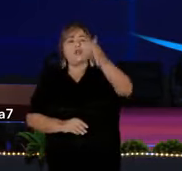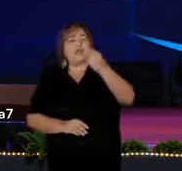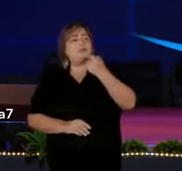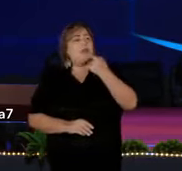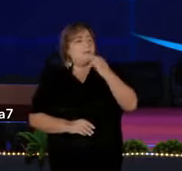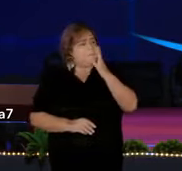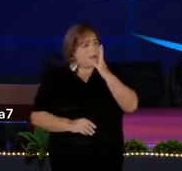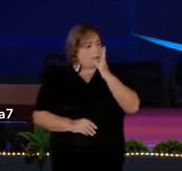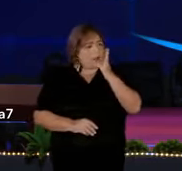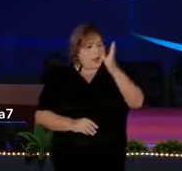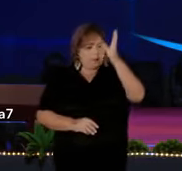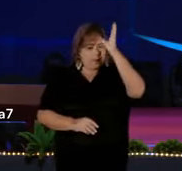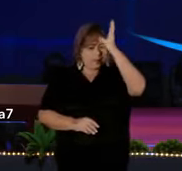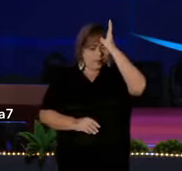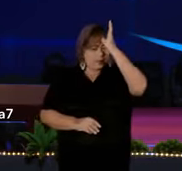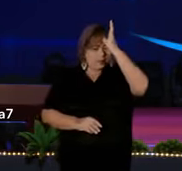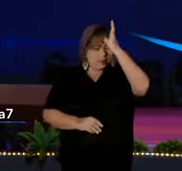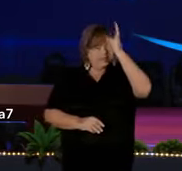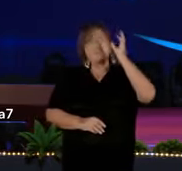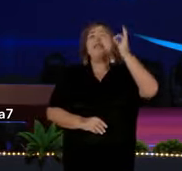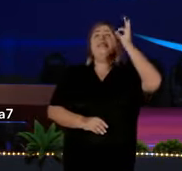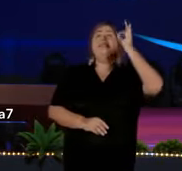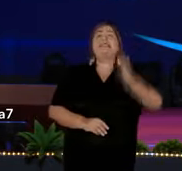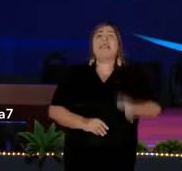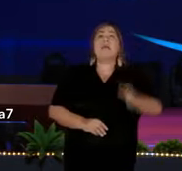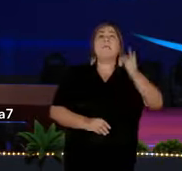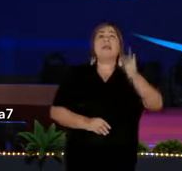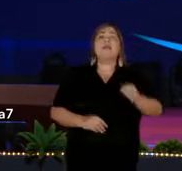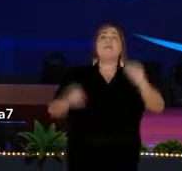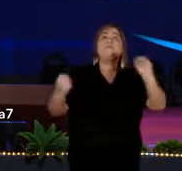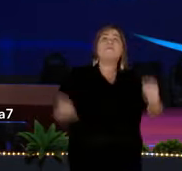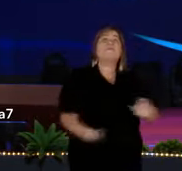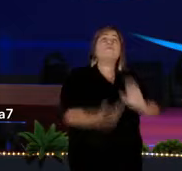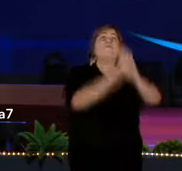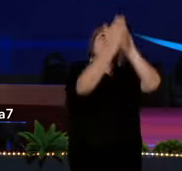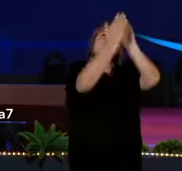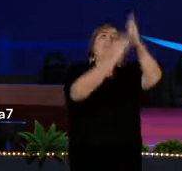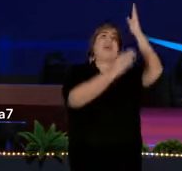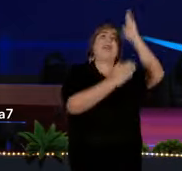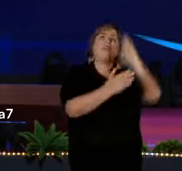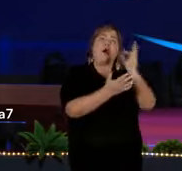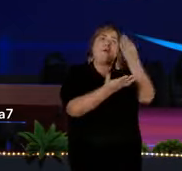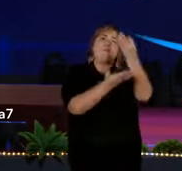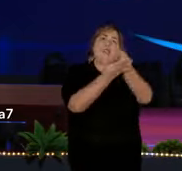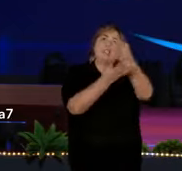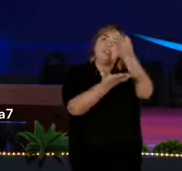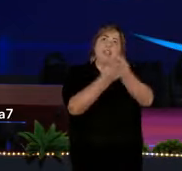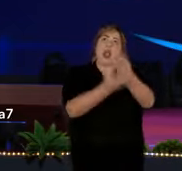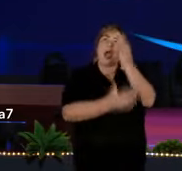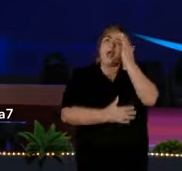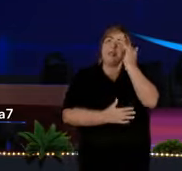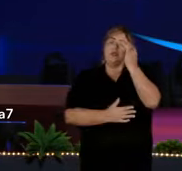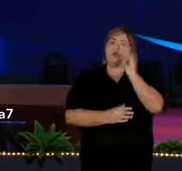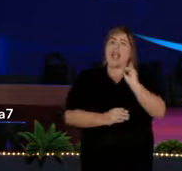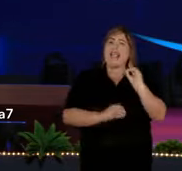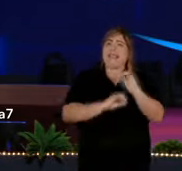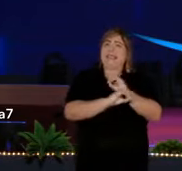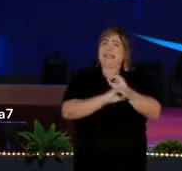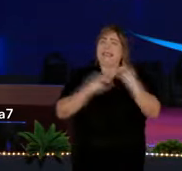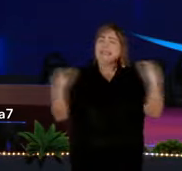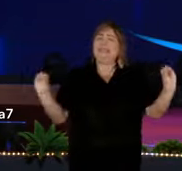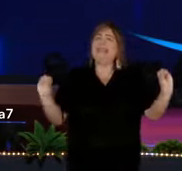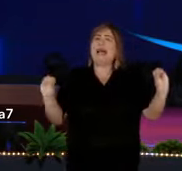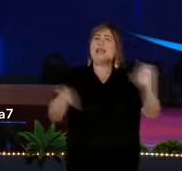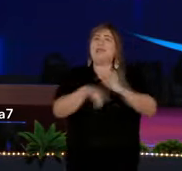y mi papá ponían delante de Dios su finanza y nunca nos faltó nada.